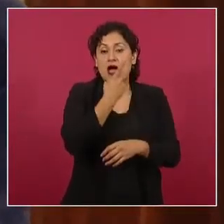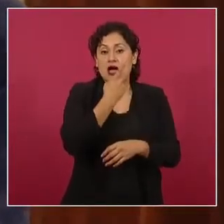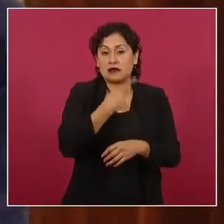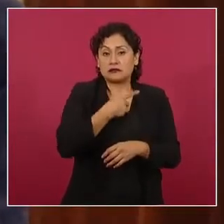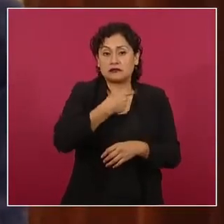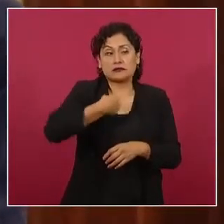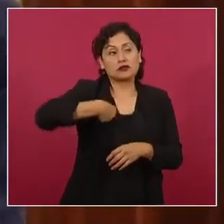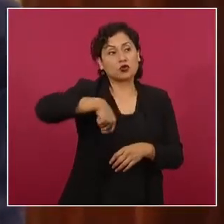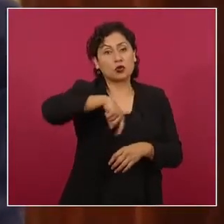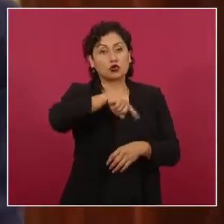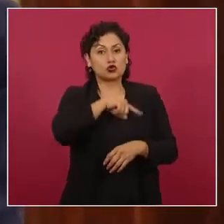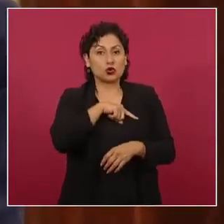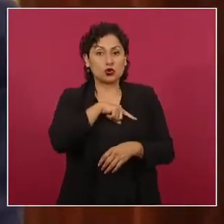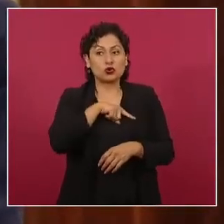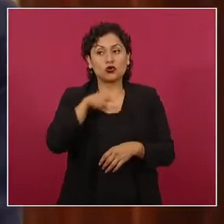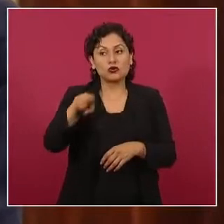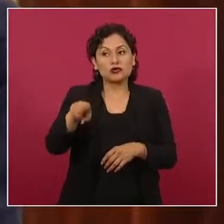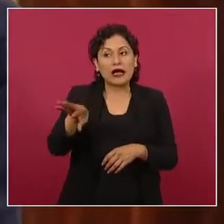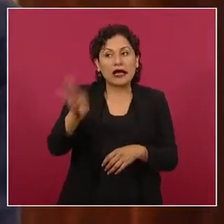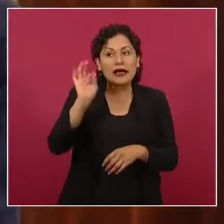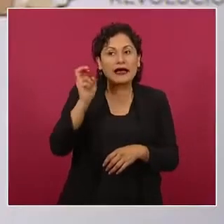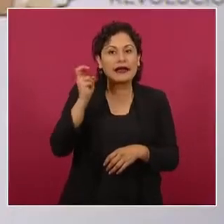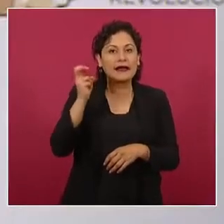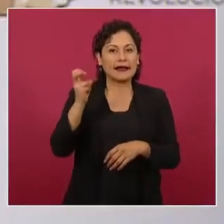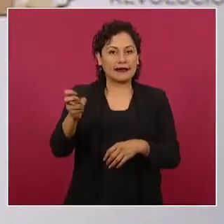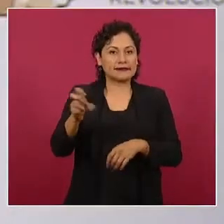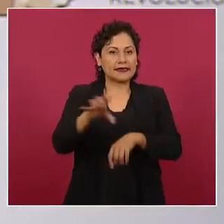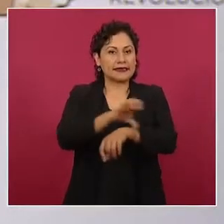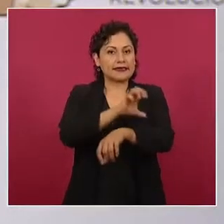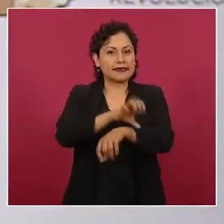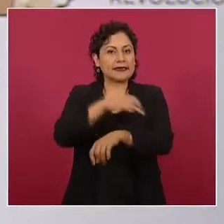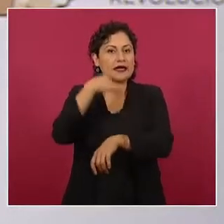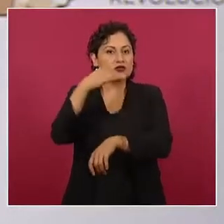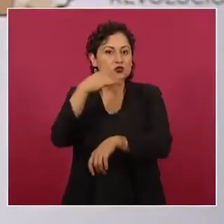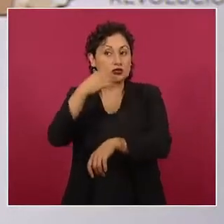utilización de energías sucias. No.